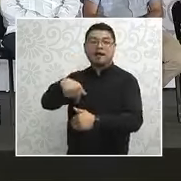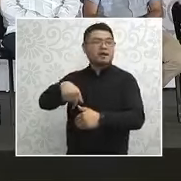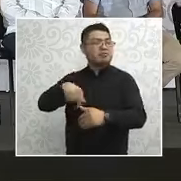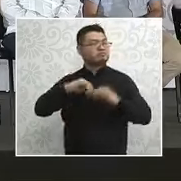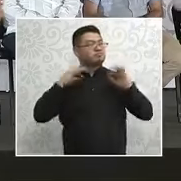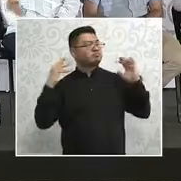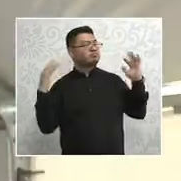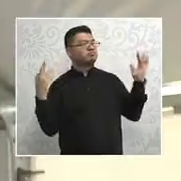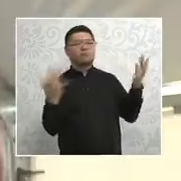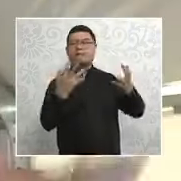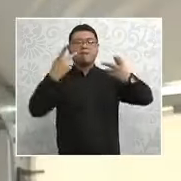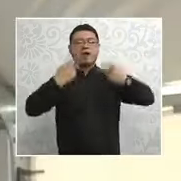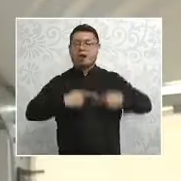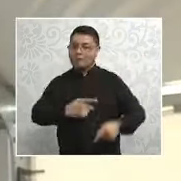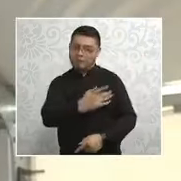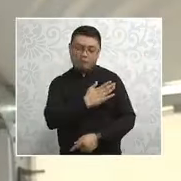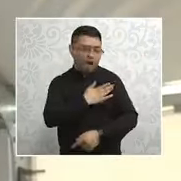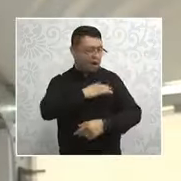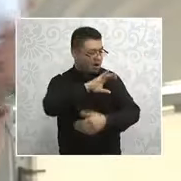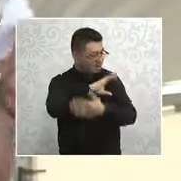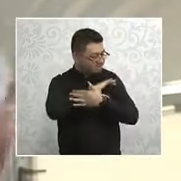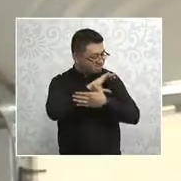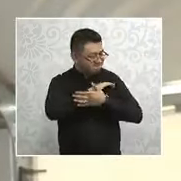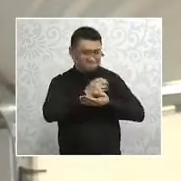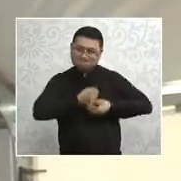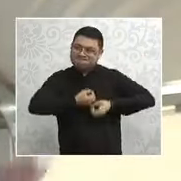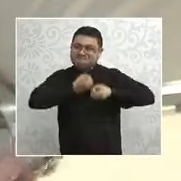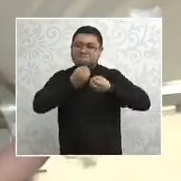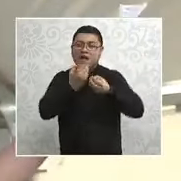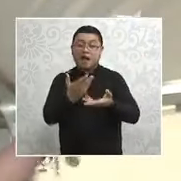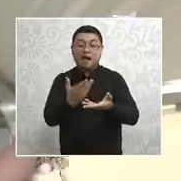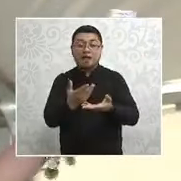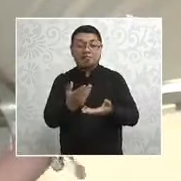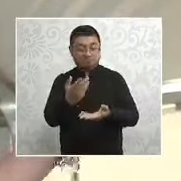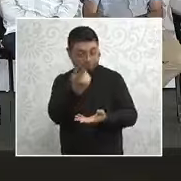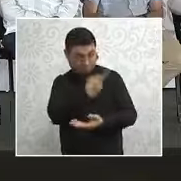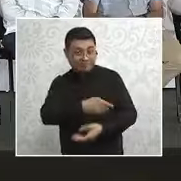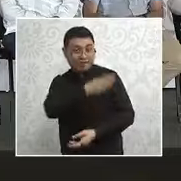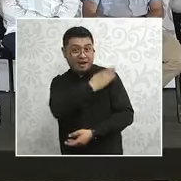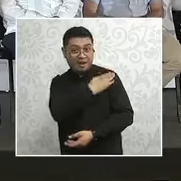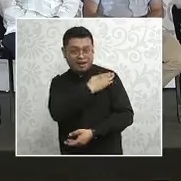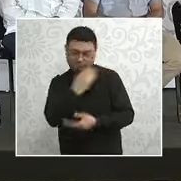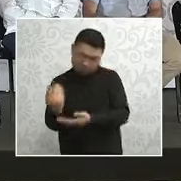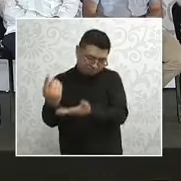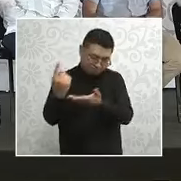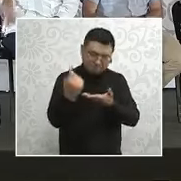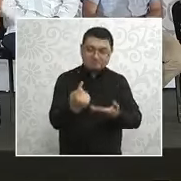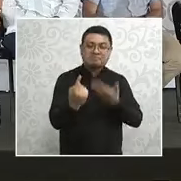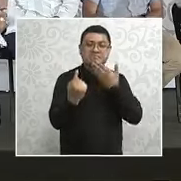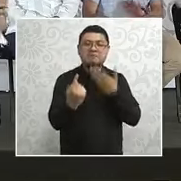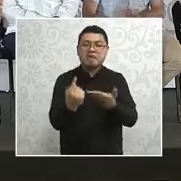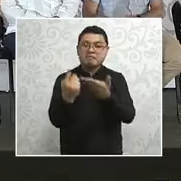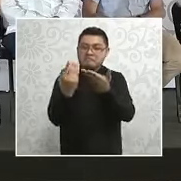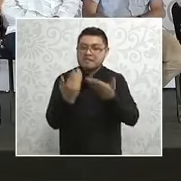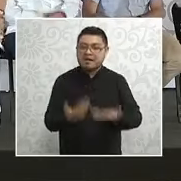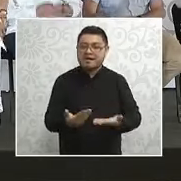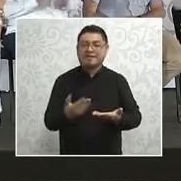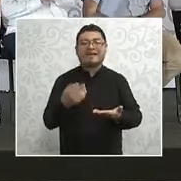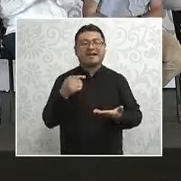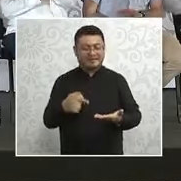momento y con los que más te quieren Claudia bienvenida a esta tierra y yo te